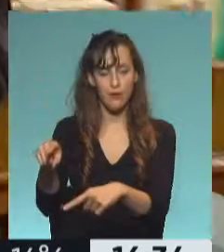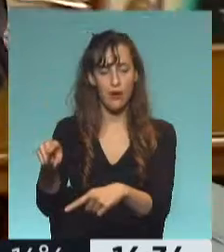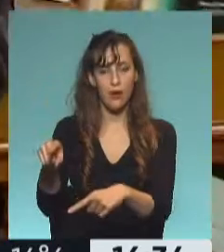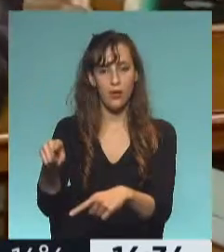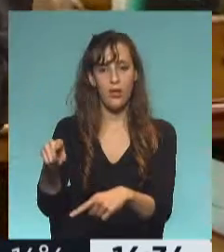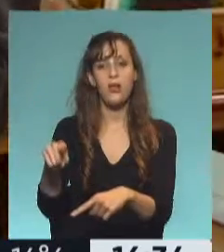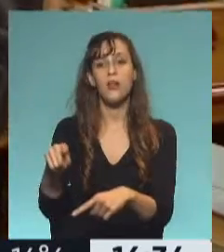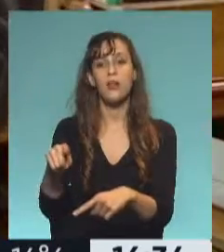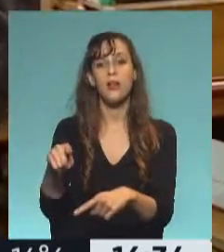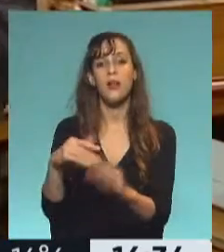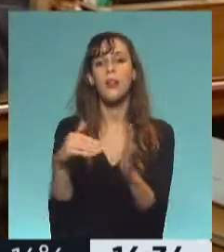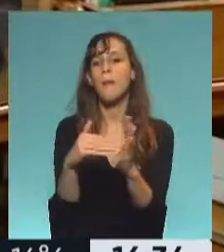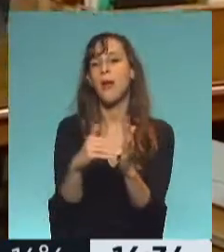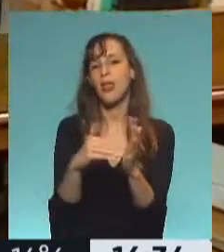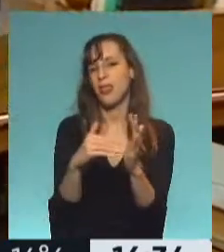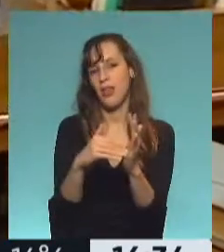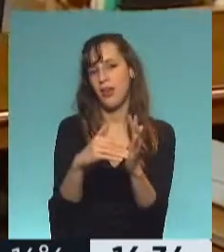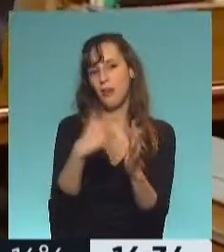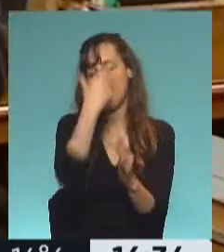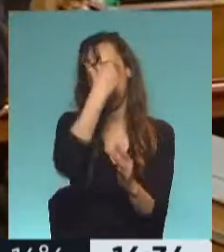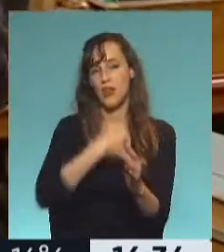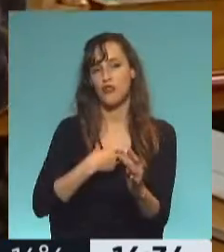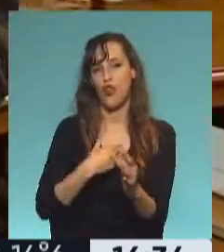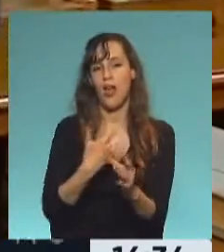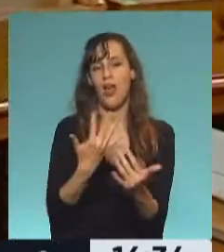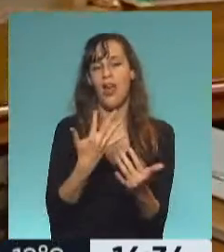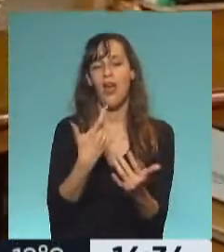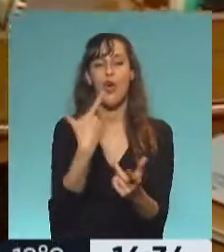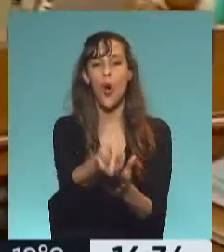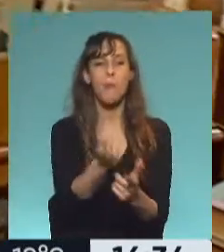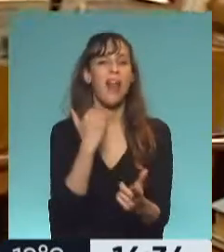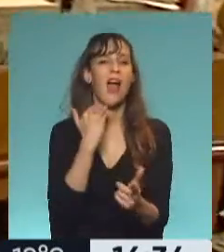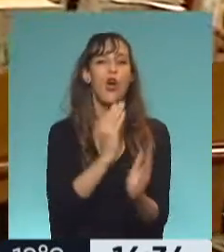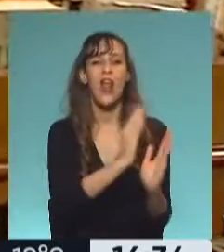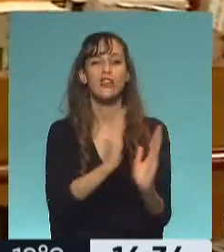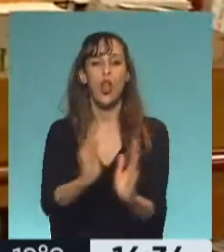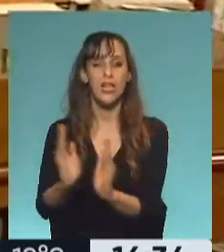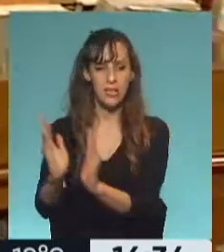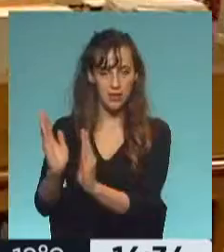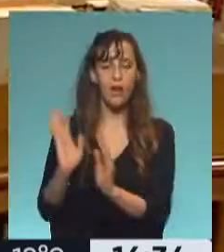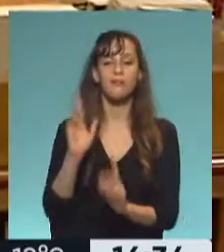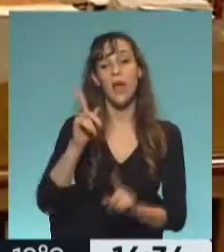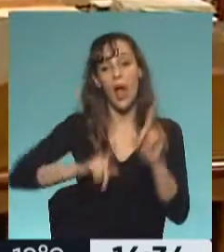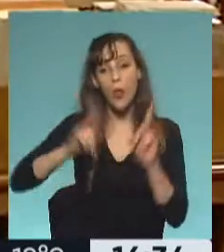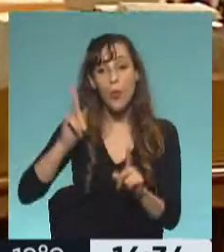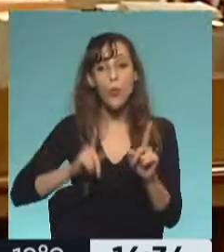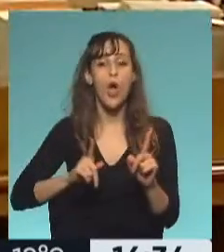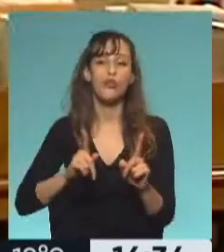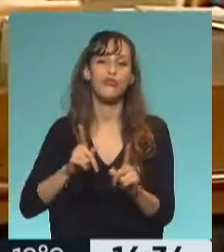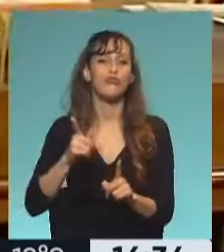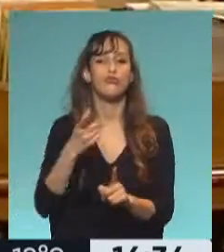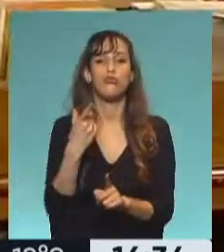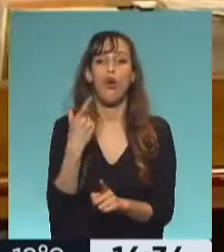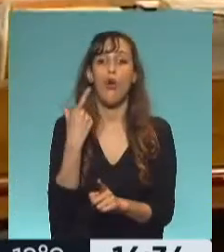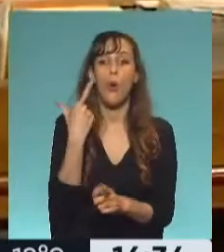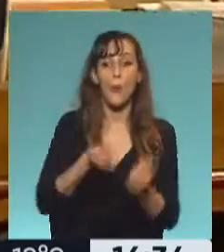ganas que tenga el coleccionista de comprarlos. Claro. Sí, ¿entendés? Y algunos se cotizan exclusivamente en dólares o